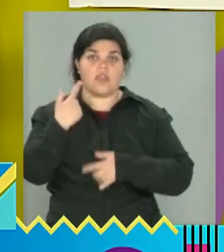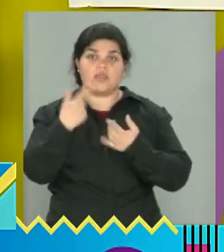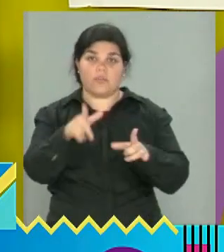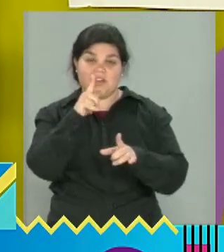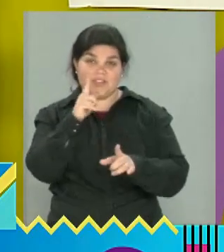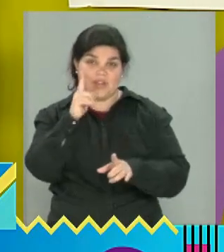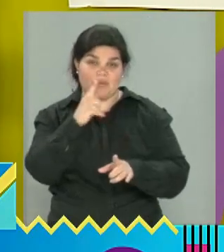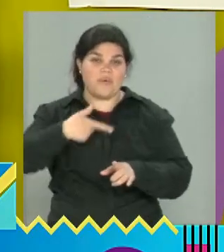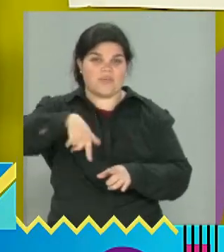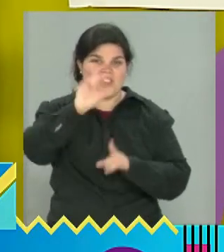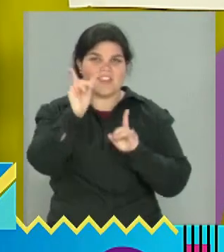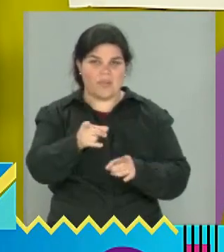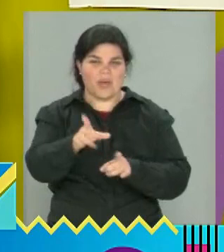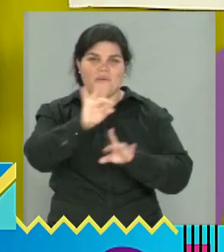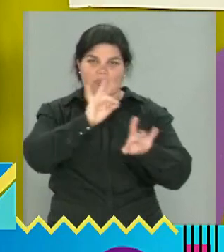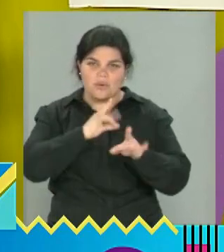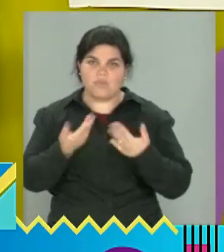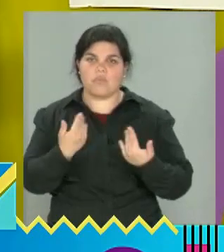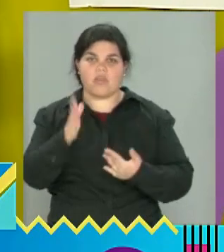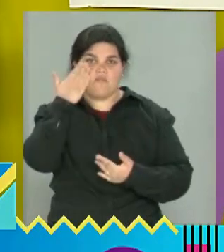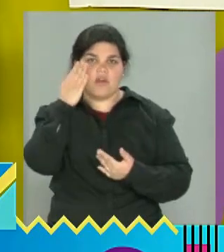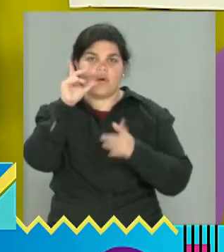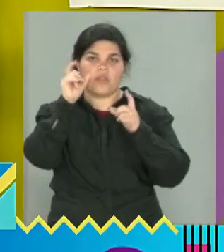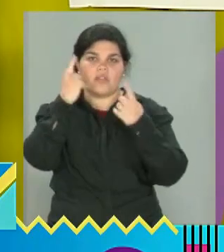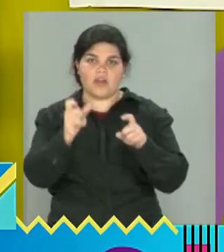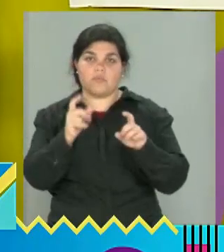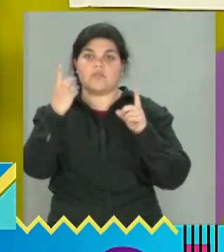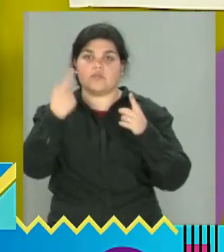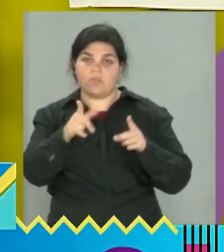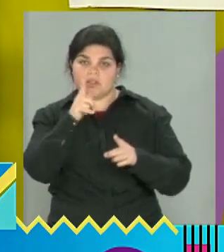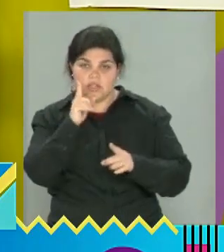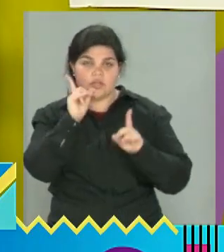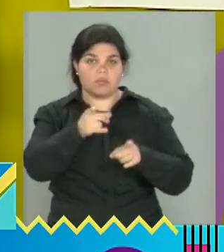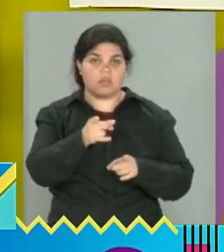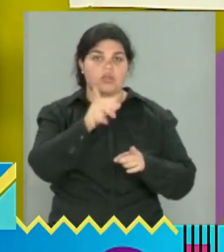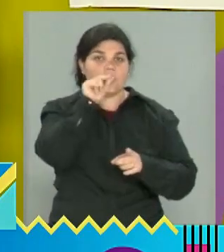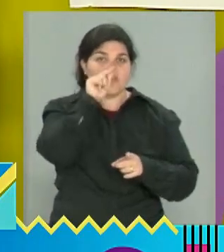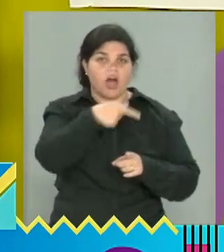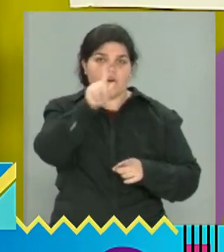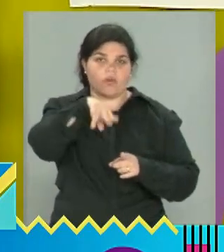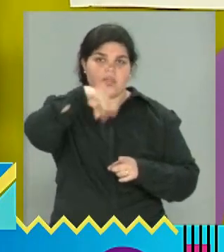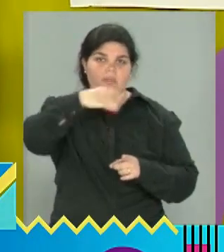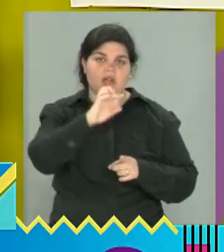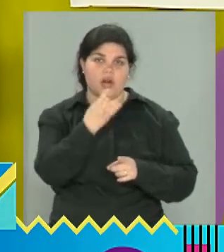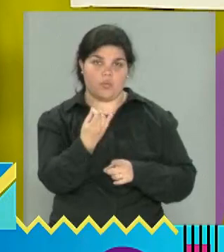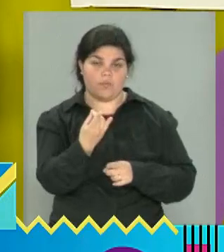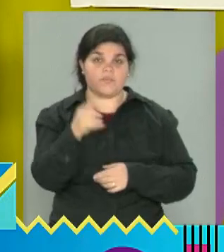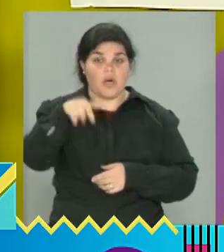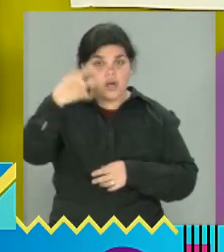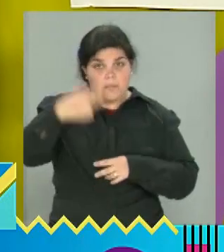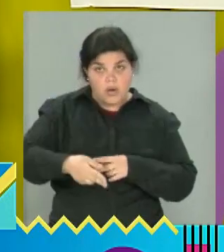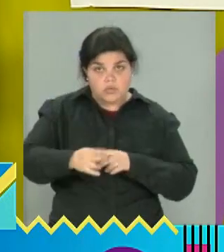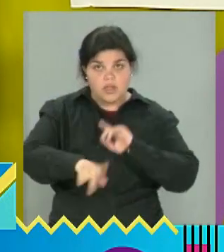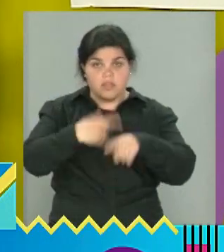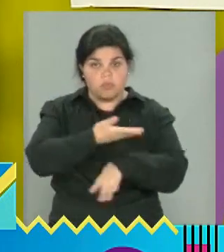invitar a que ustedes también participen. Estamos en redes sociales, en Facebook y en Instagram como Distintos Parecidos y en Twitter como @dpsenalú. Nos vamos a una